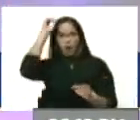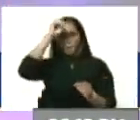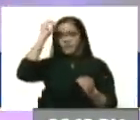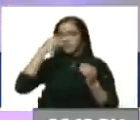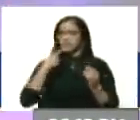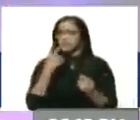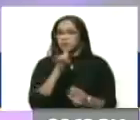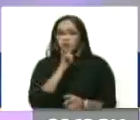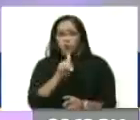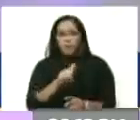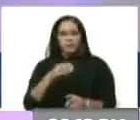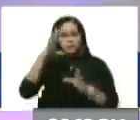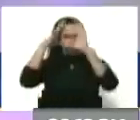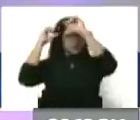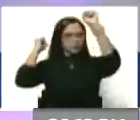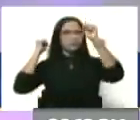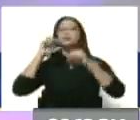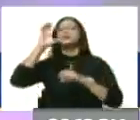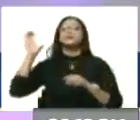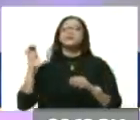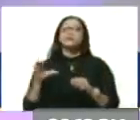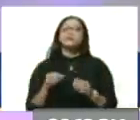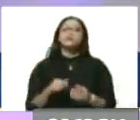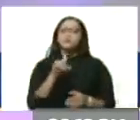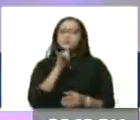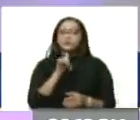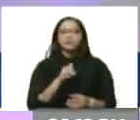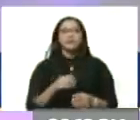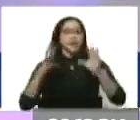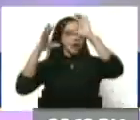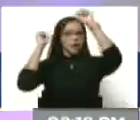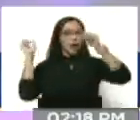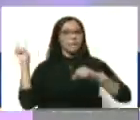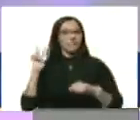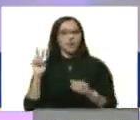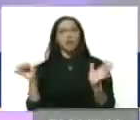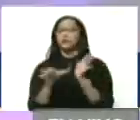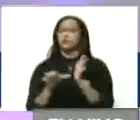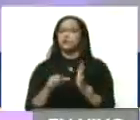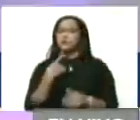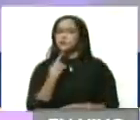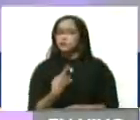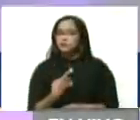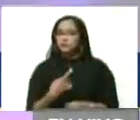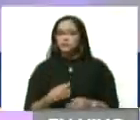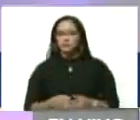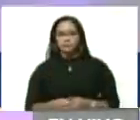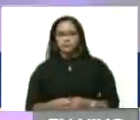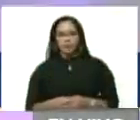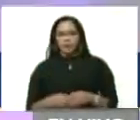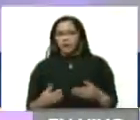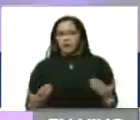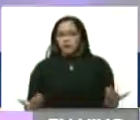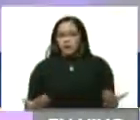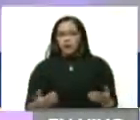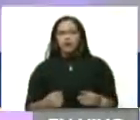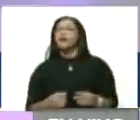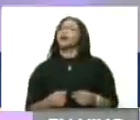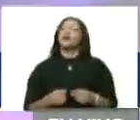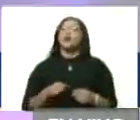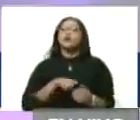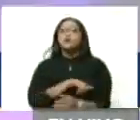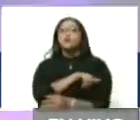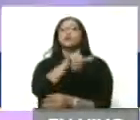la Cancillería de los Países Bajos a la Cancillería venezolana, donde dice que los